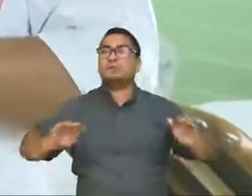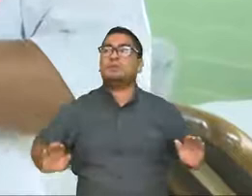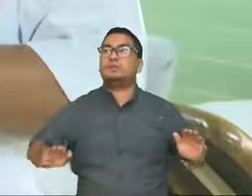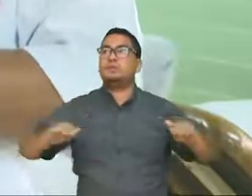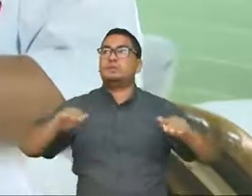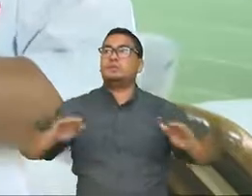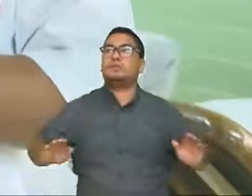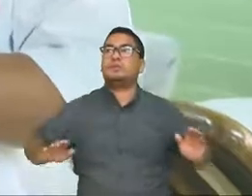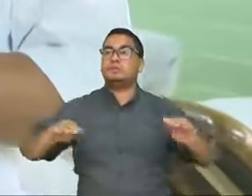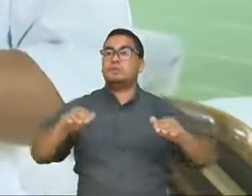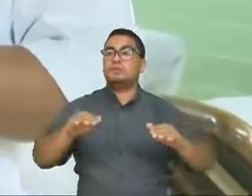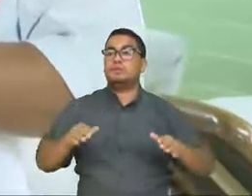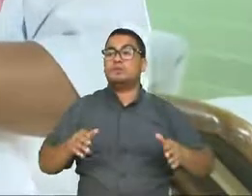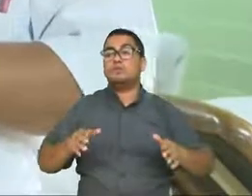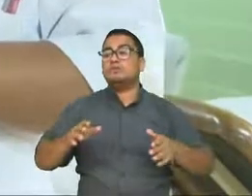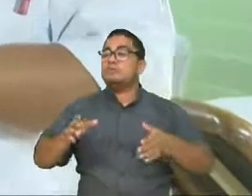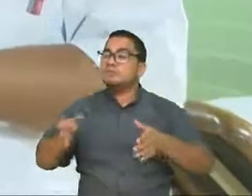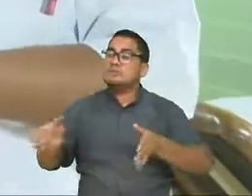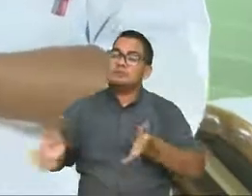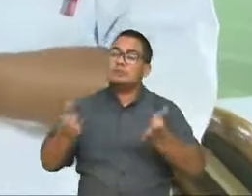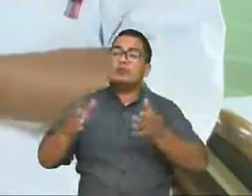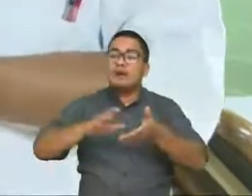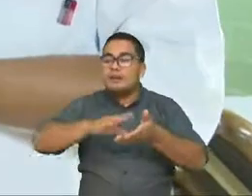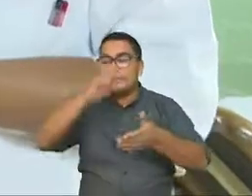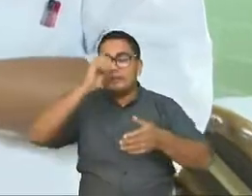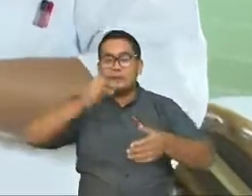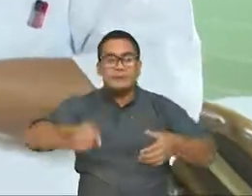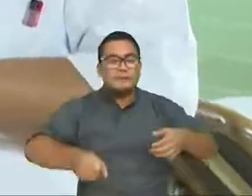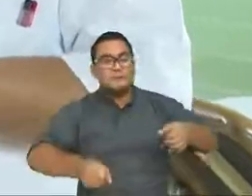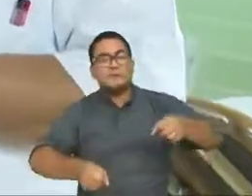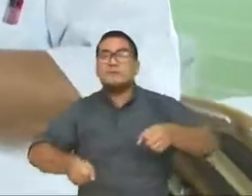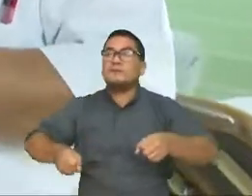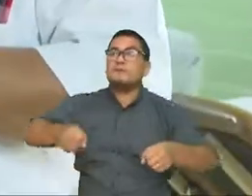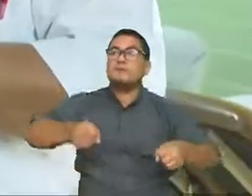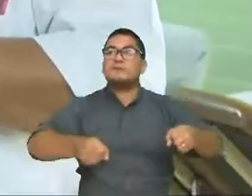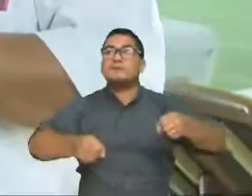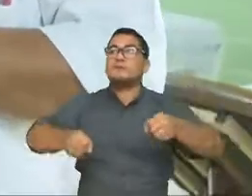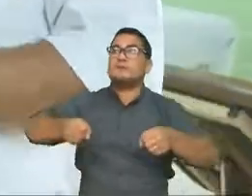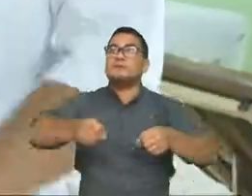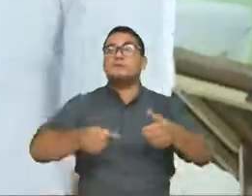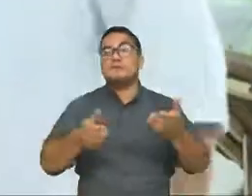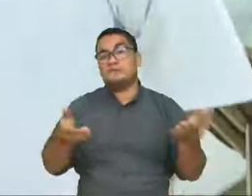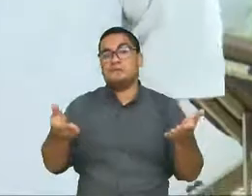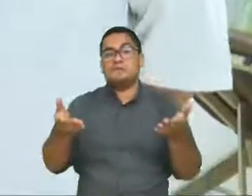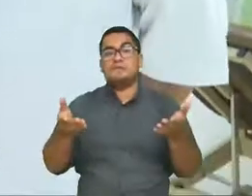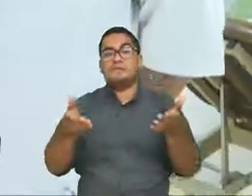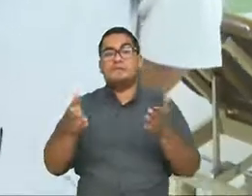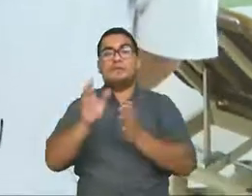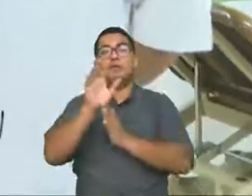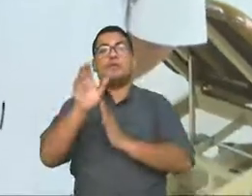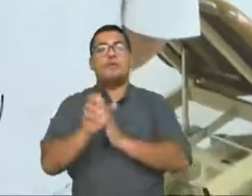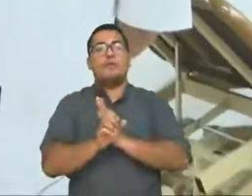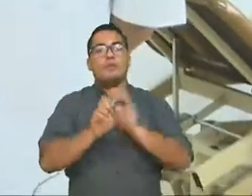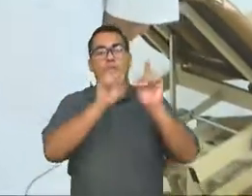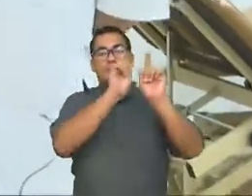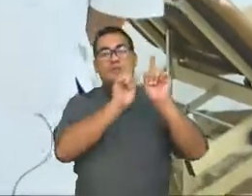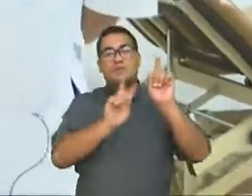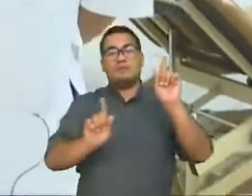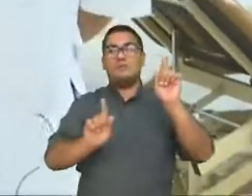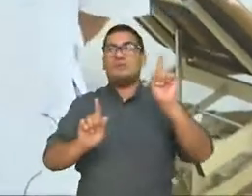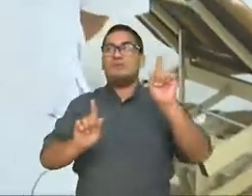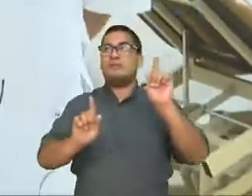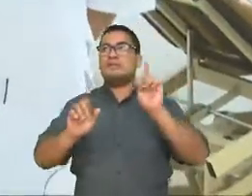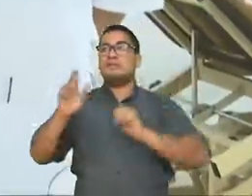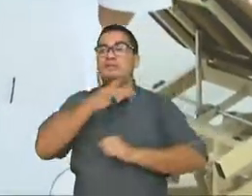silla de ruedas y lo ponemos con bastón en el entrenamiento de la marcha. ¿Cuántos niveles necesita un paciente?